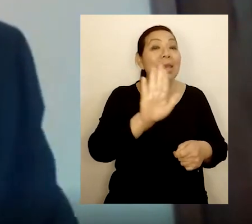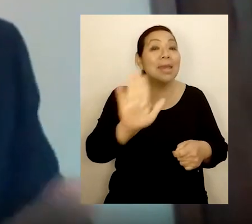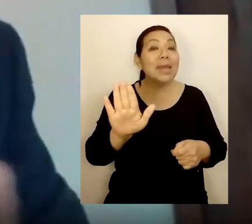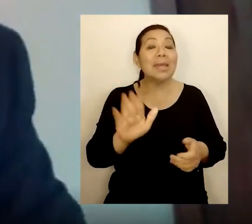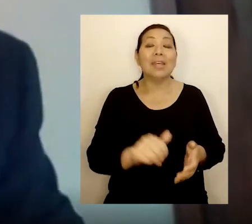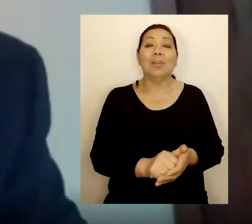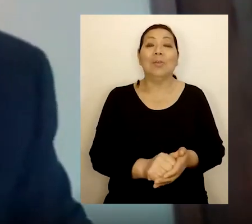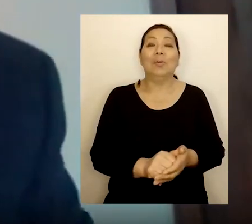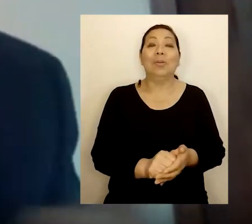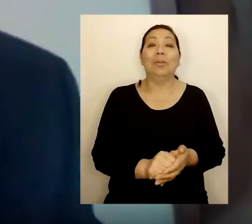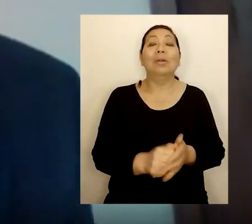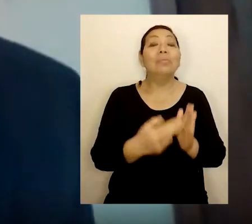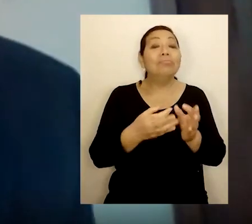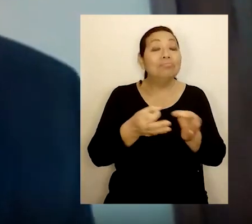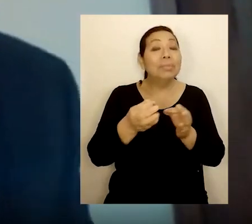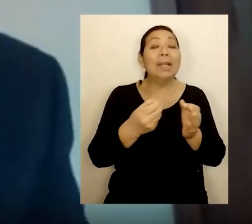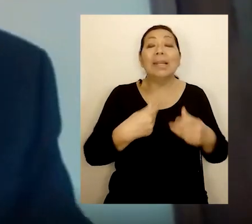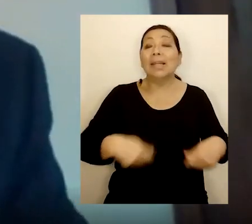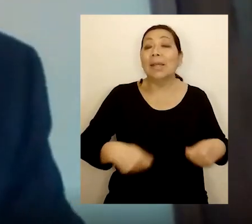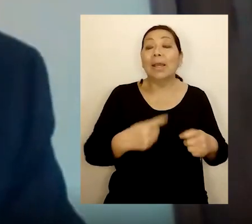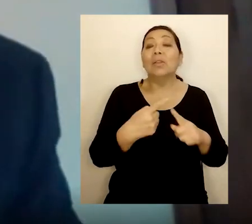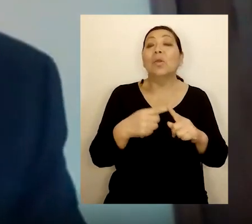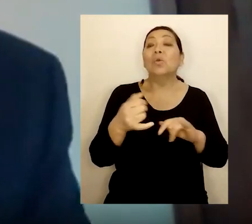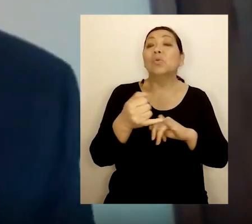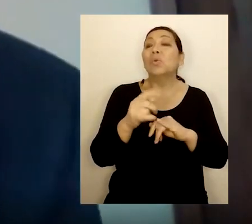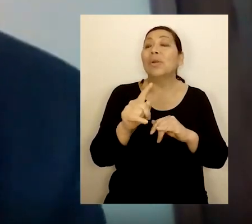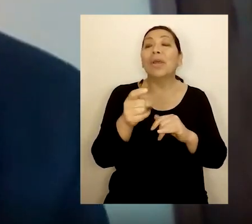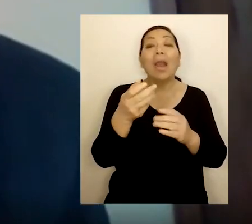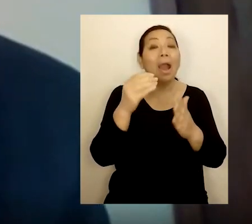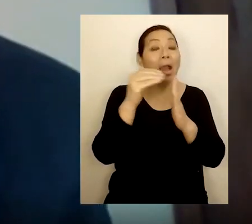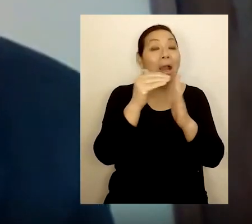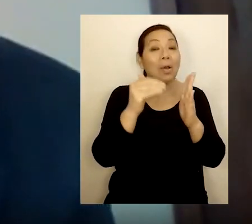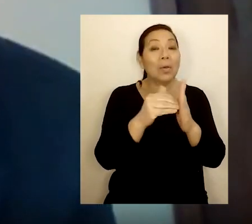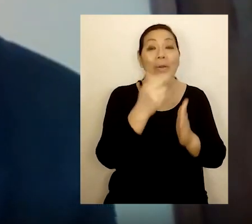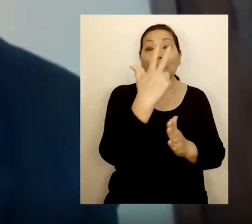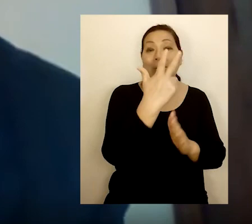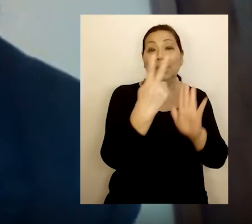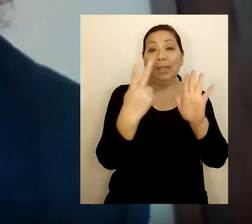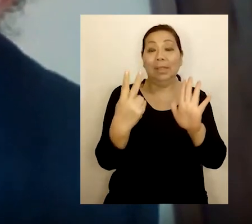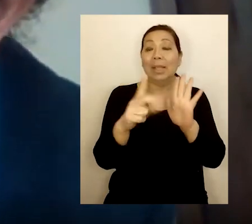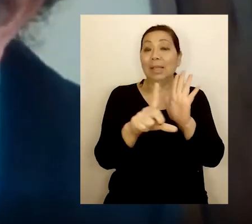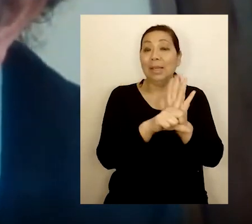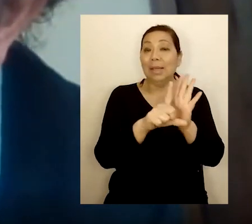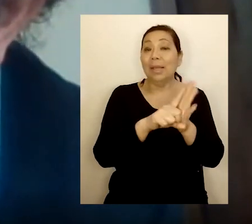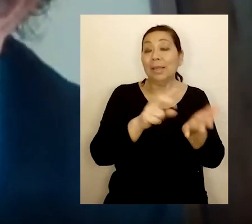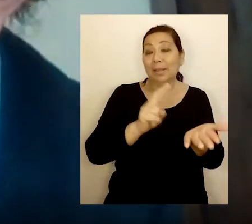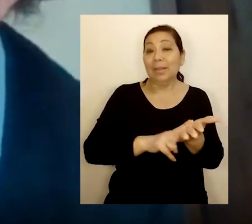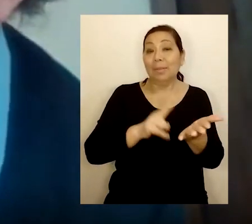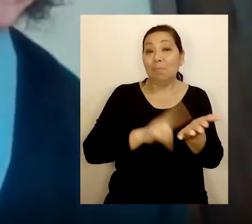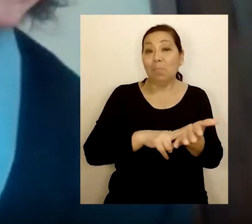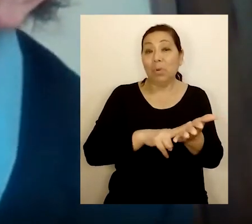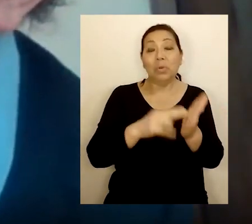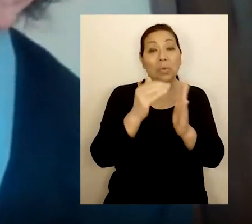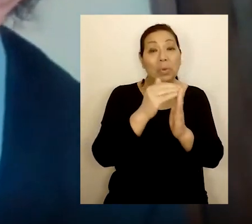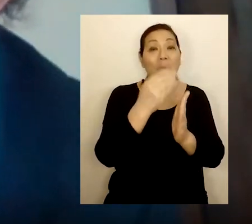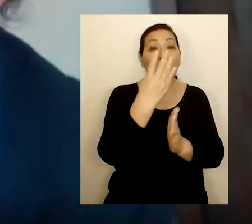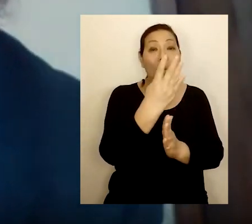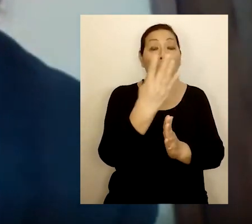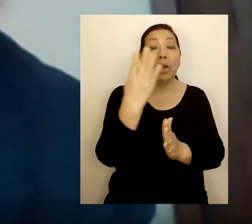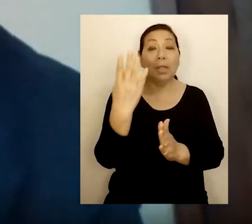que han argumentado gasto. SUNAT dijo artículo 37 de la ley de impuesto a la renta,